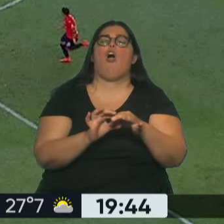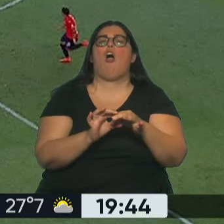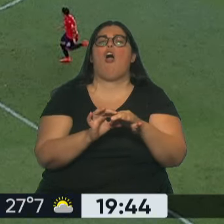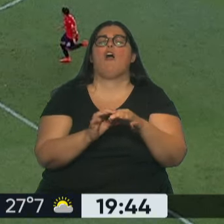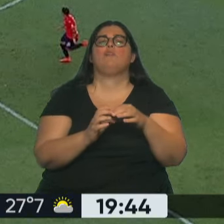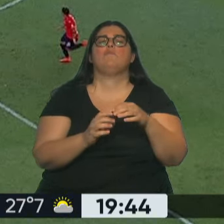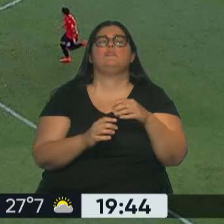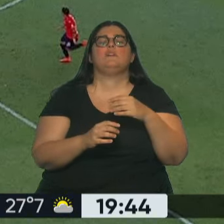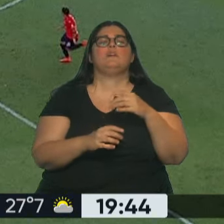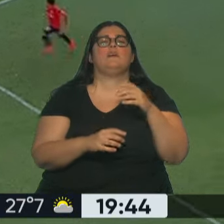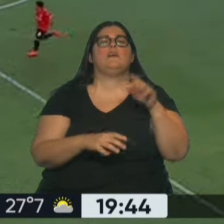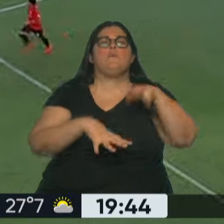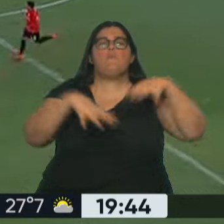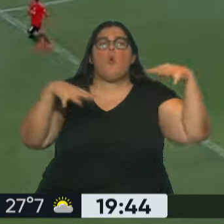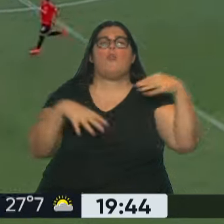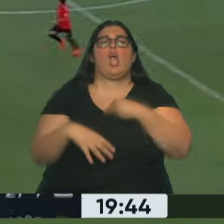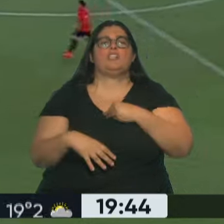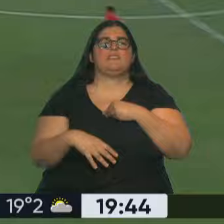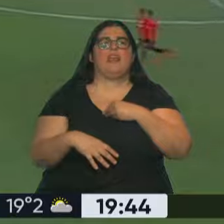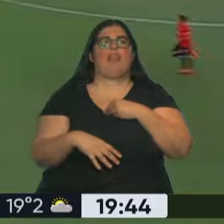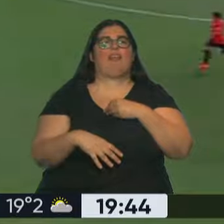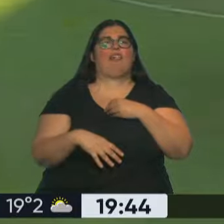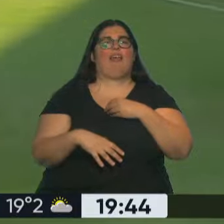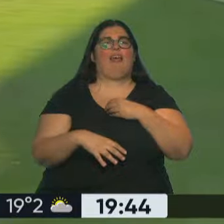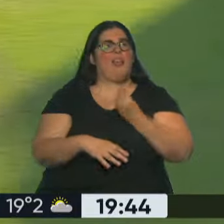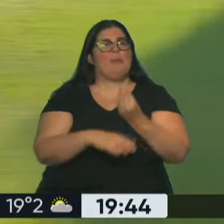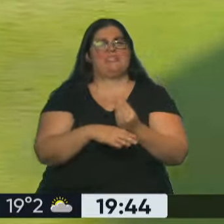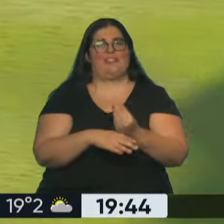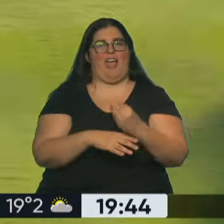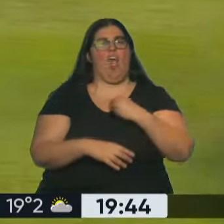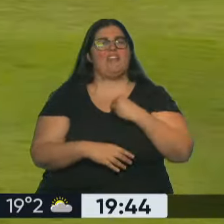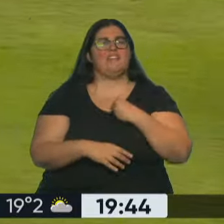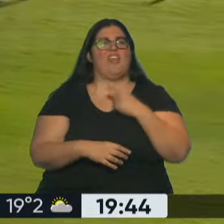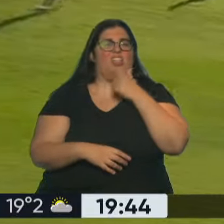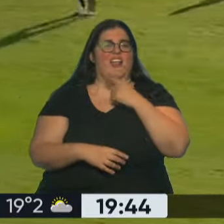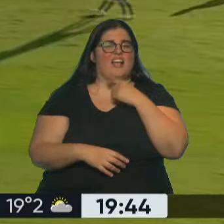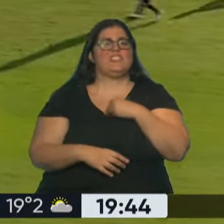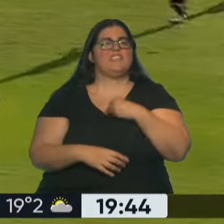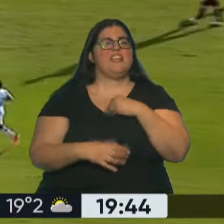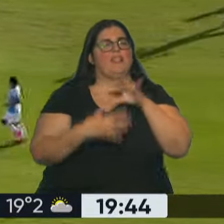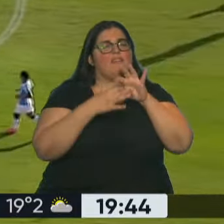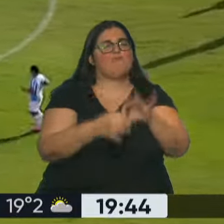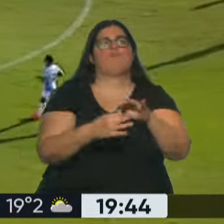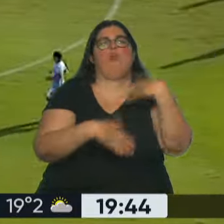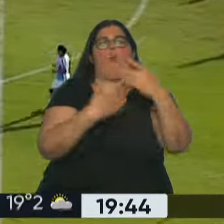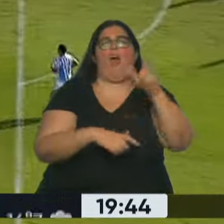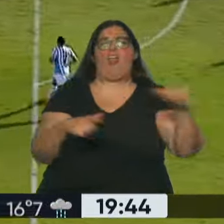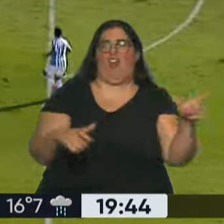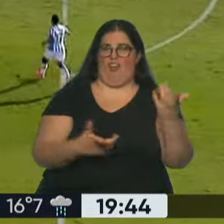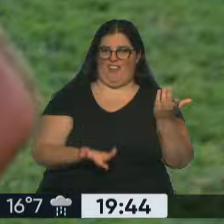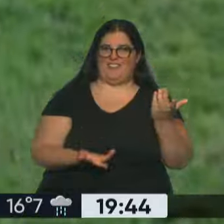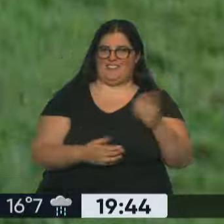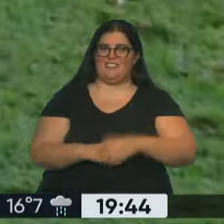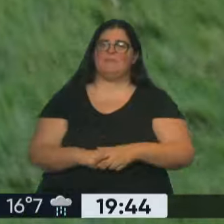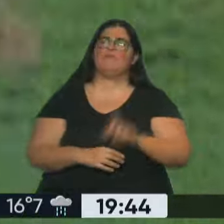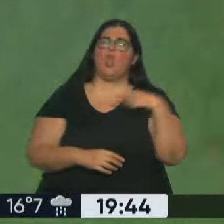siente representado el hincha de Racing con los jugadores. Porque es un equipo que puede jugar, nosotros